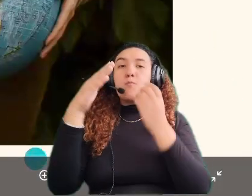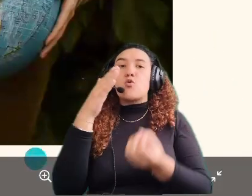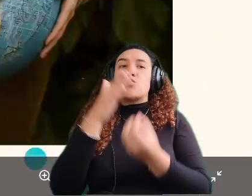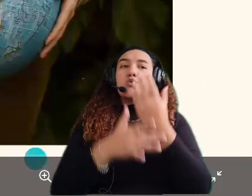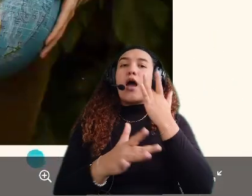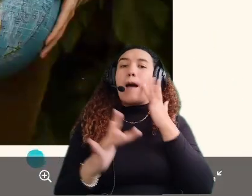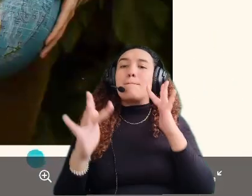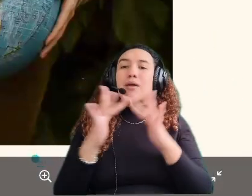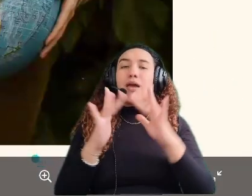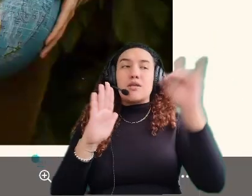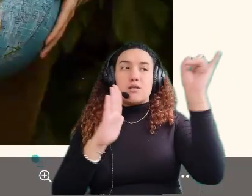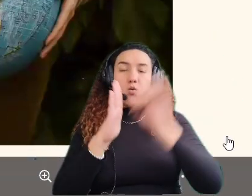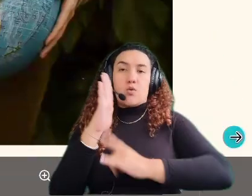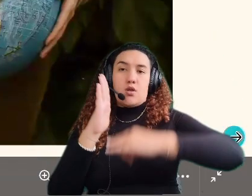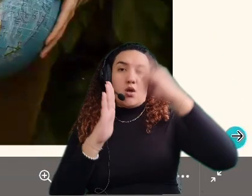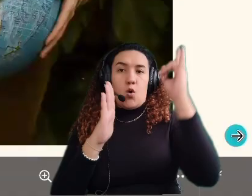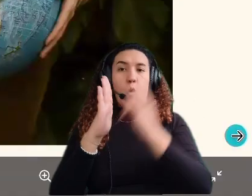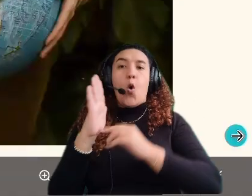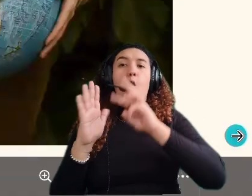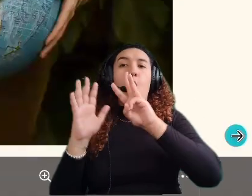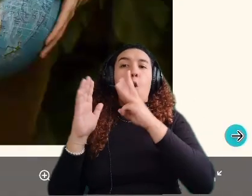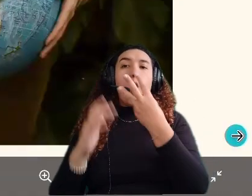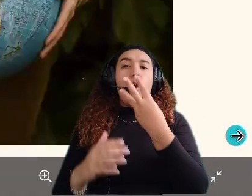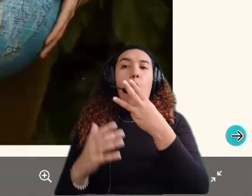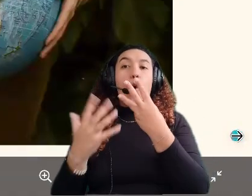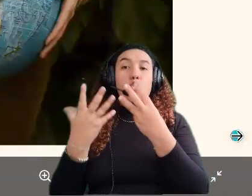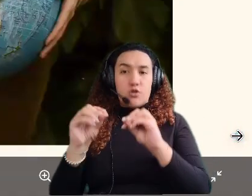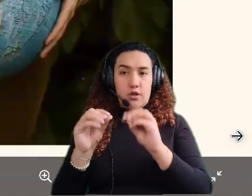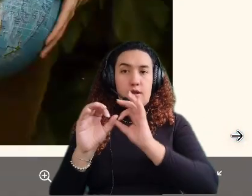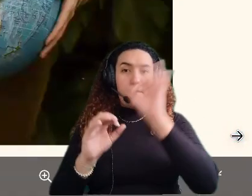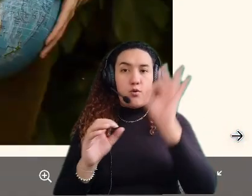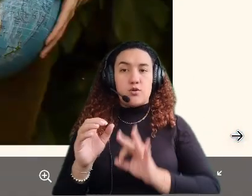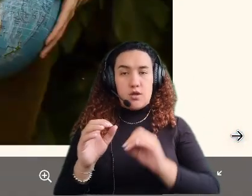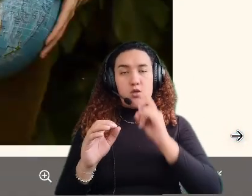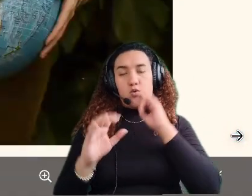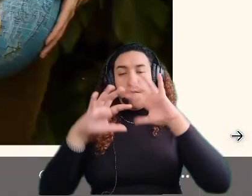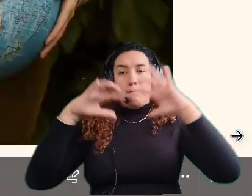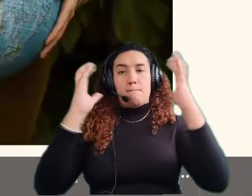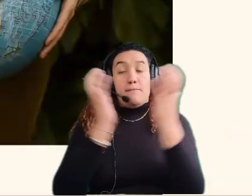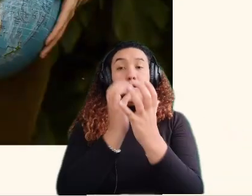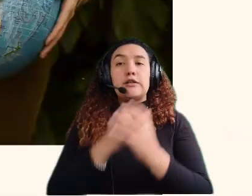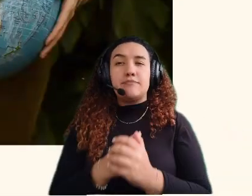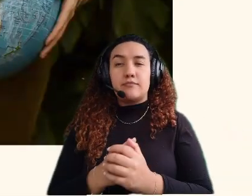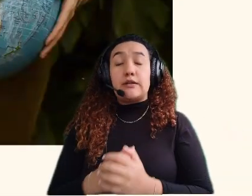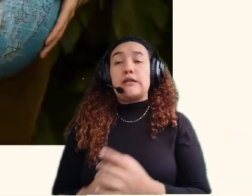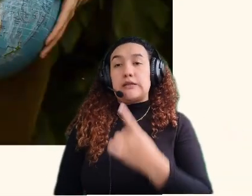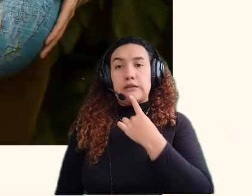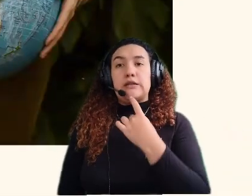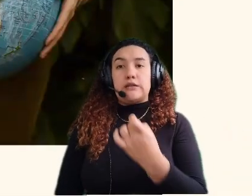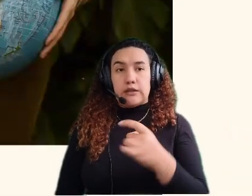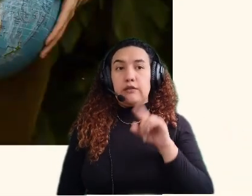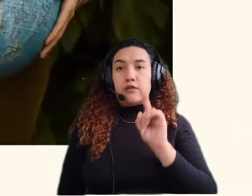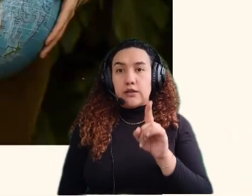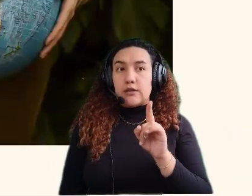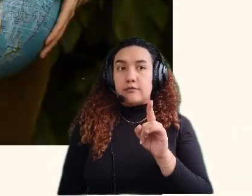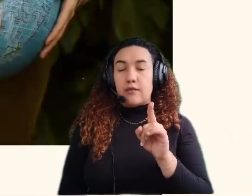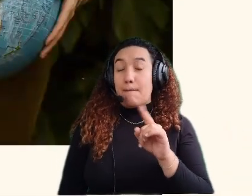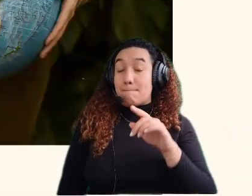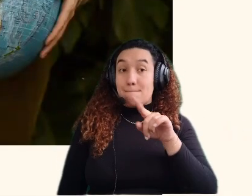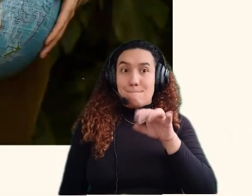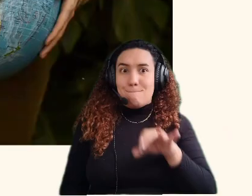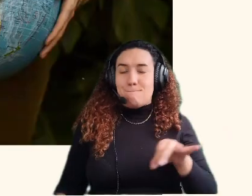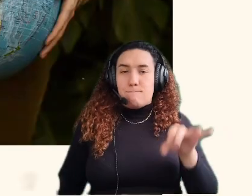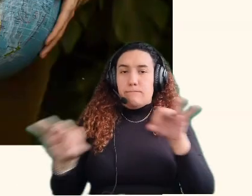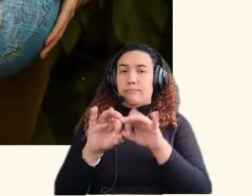la fotosíntesis mundial. Nuestra preocupación, a pesar de su rol crucial, existe